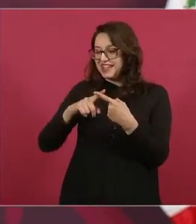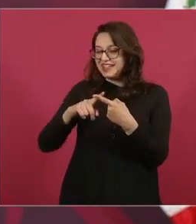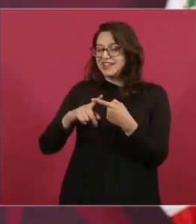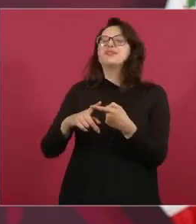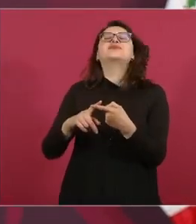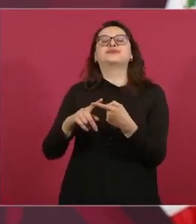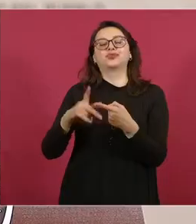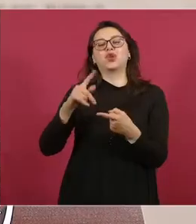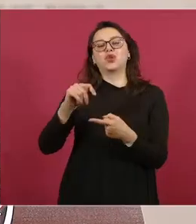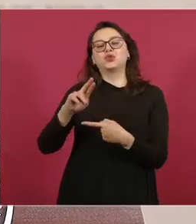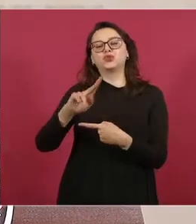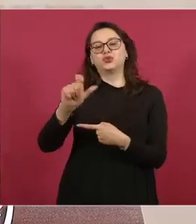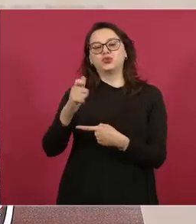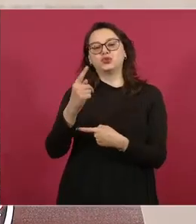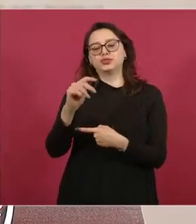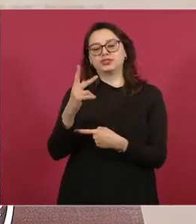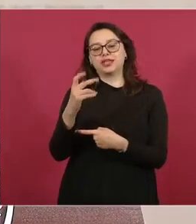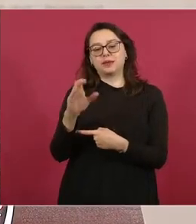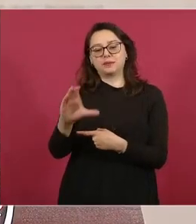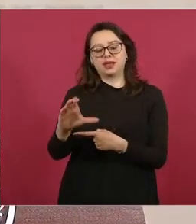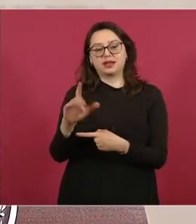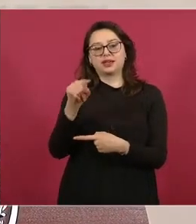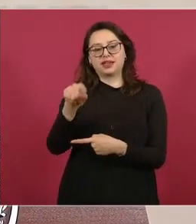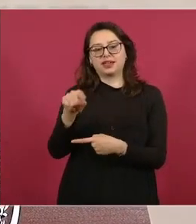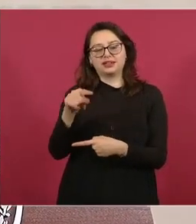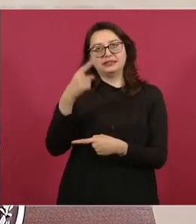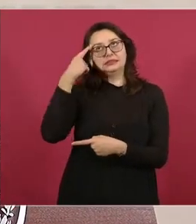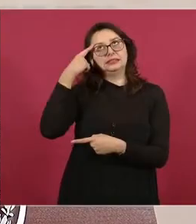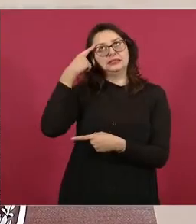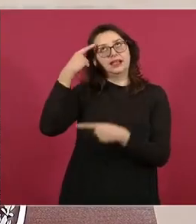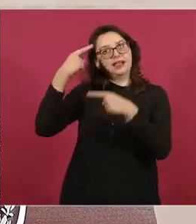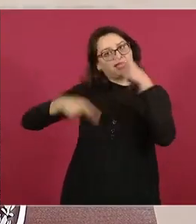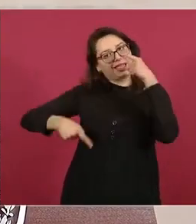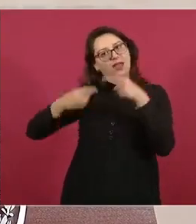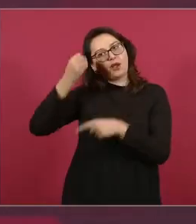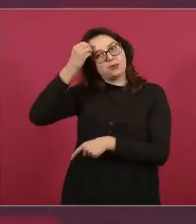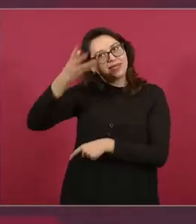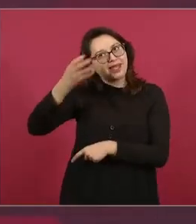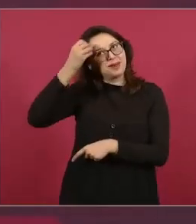Tuxtepec, es el post-COVID,